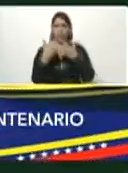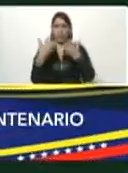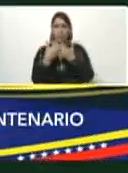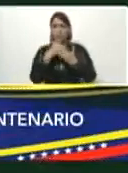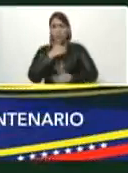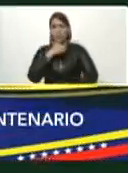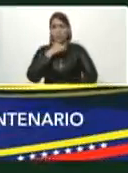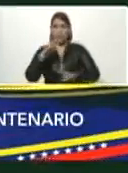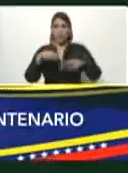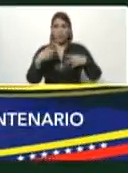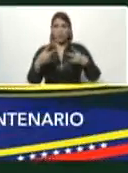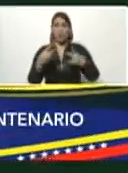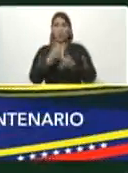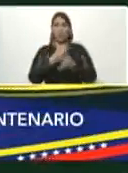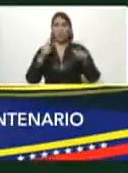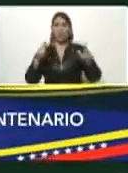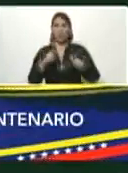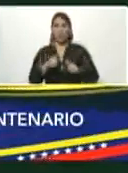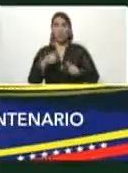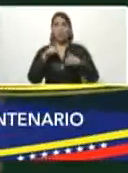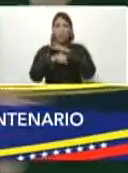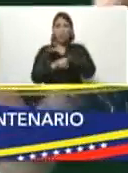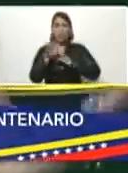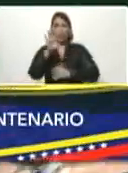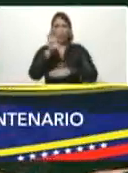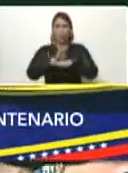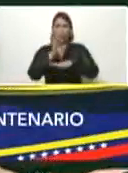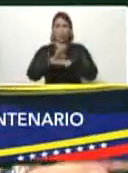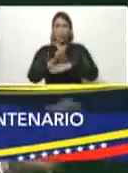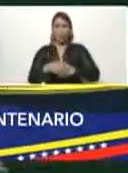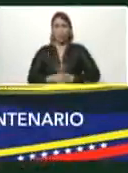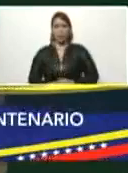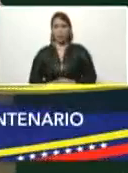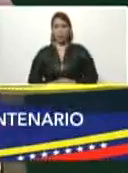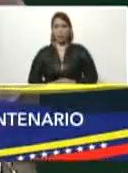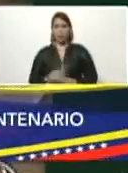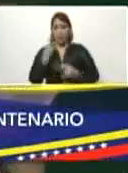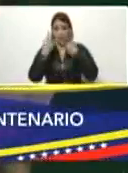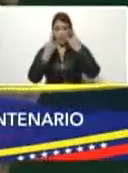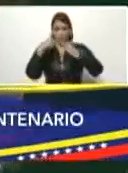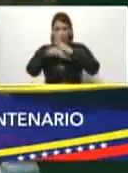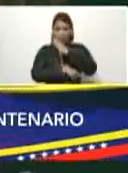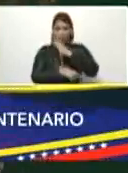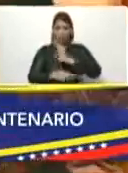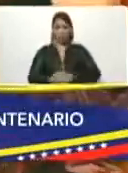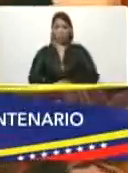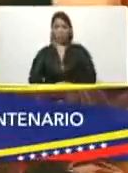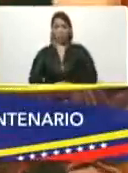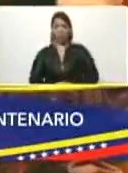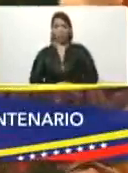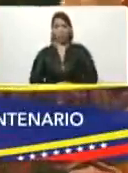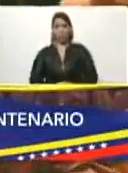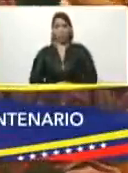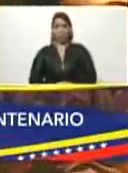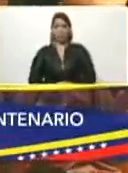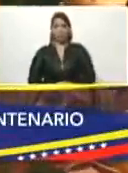al neoliberalismo, y decirles mi admiración profunda por eso. Gracias.